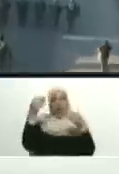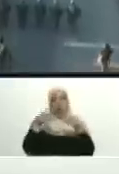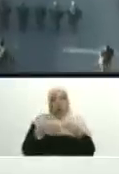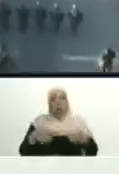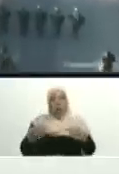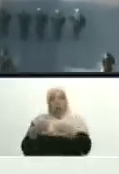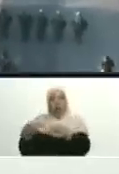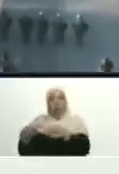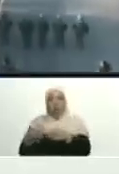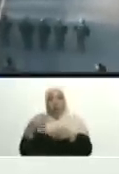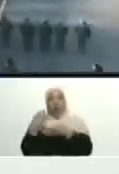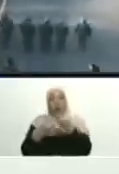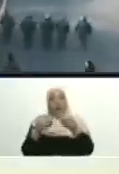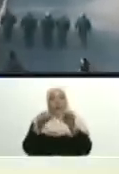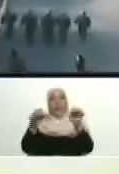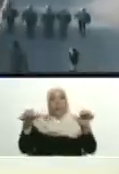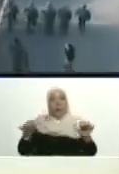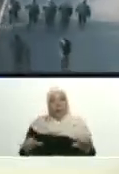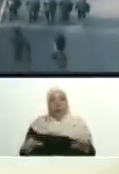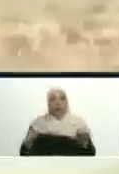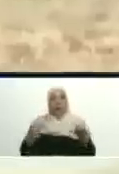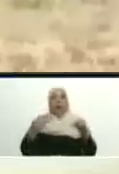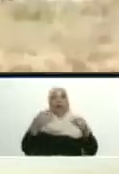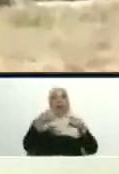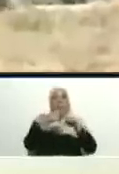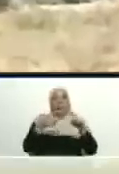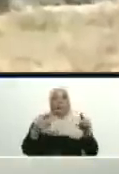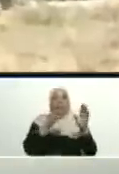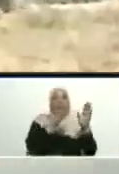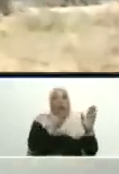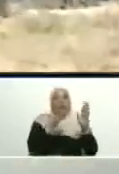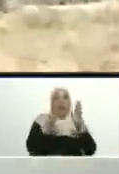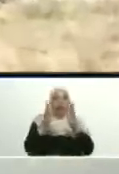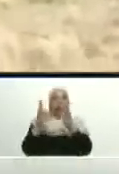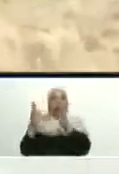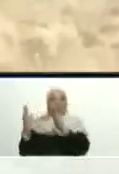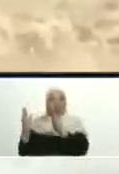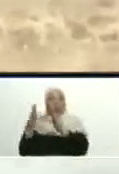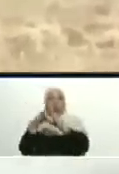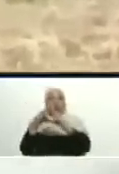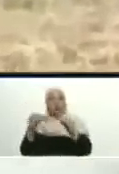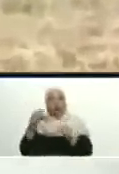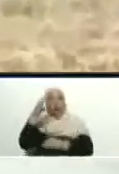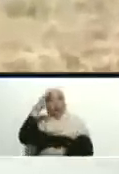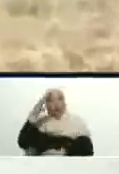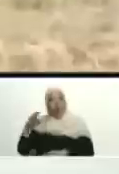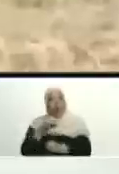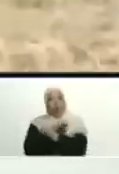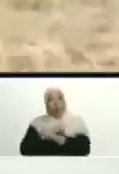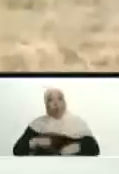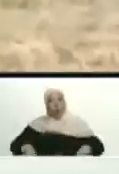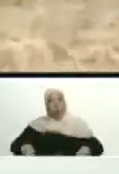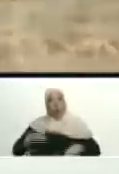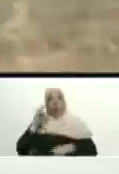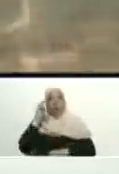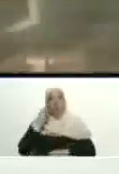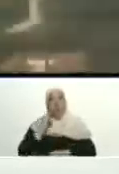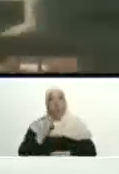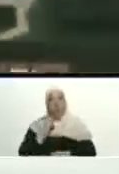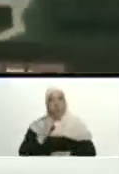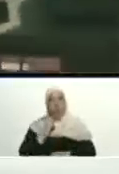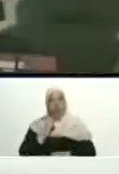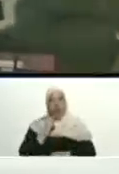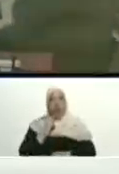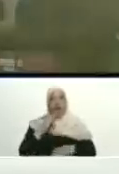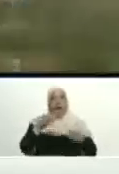con la nueva estructura organizativa de nuestra Fuerza Armada Nacional Bolivariana como una sola fuerza, con las REDI, la